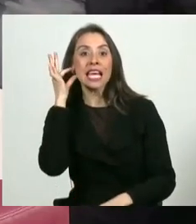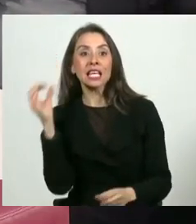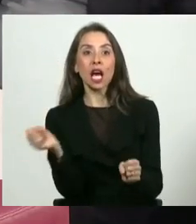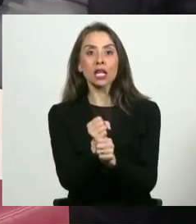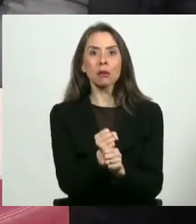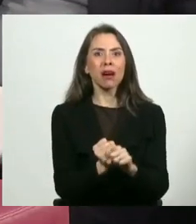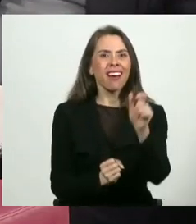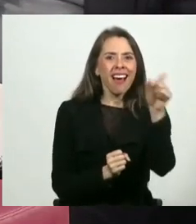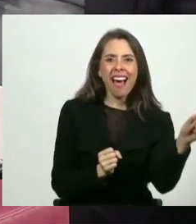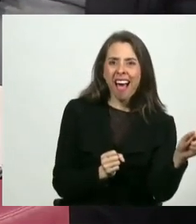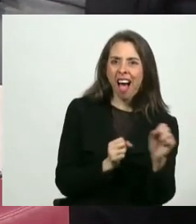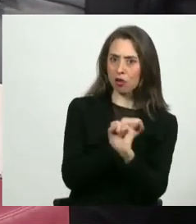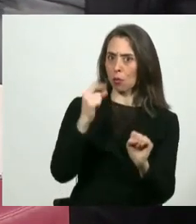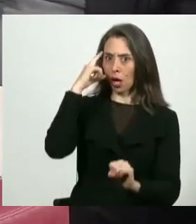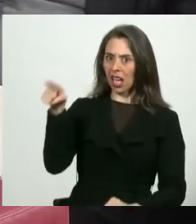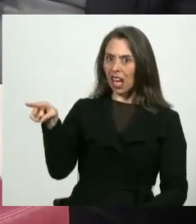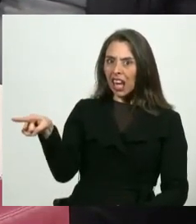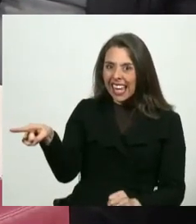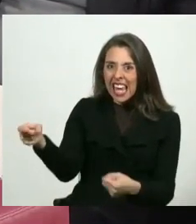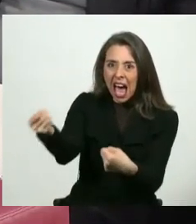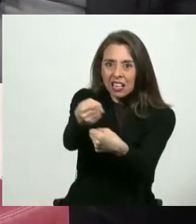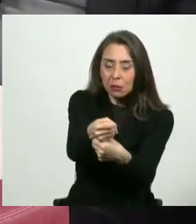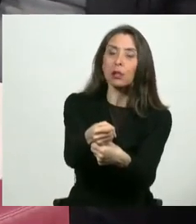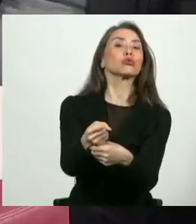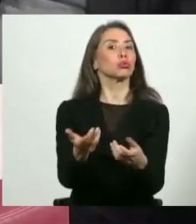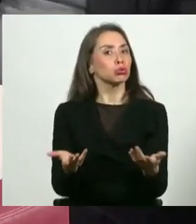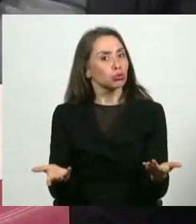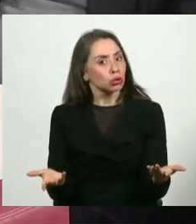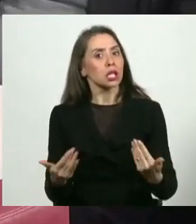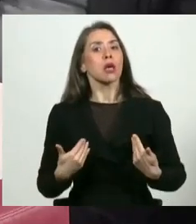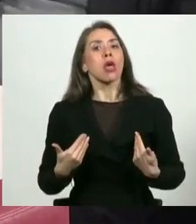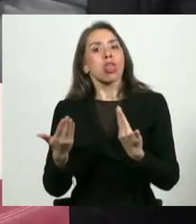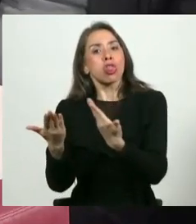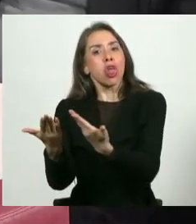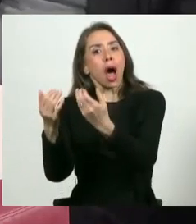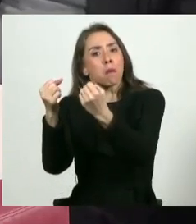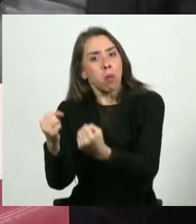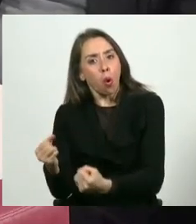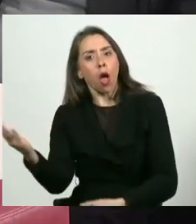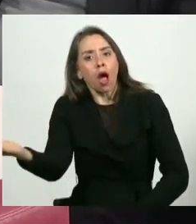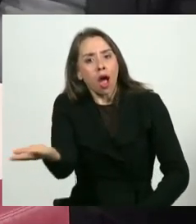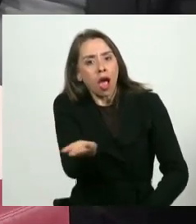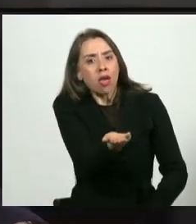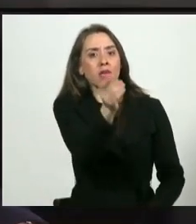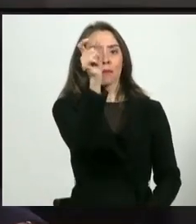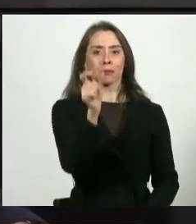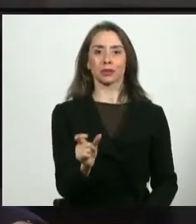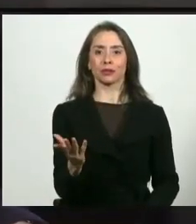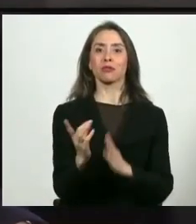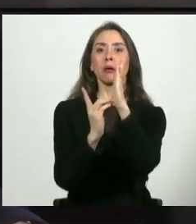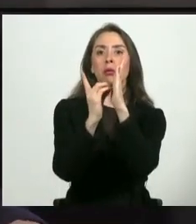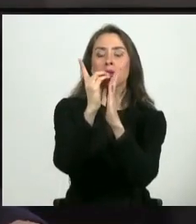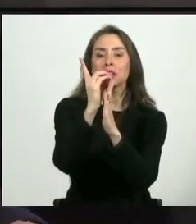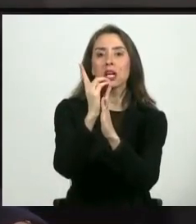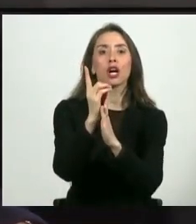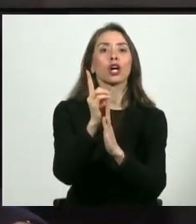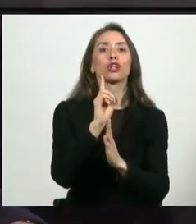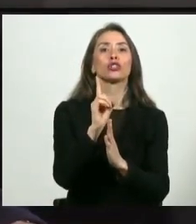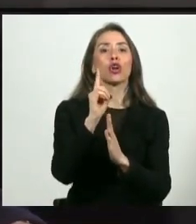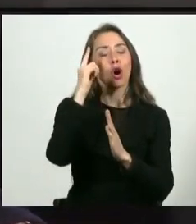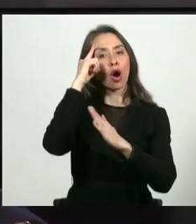nadie podía creerlo. Pero evidentemente, si nosotros le damos la posibilidad a las personas de desarrollarse y no ponerles